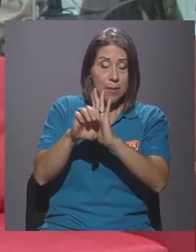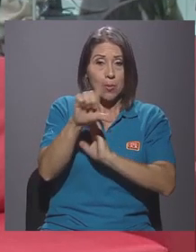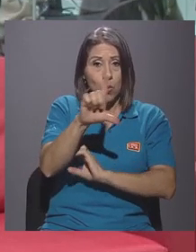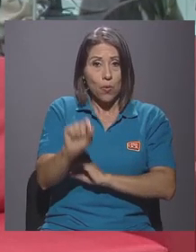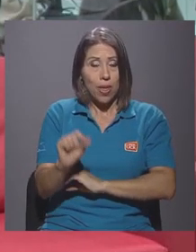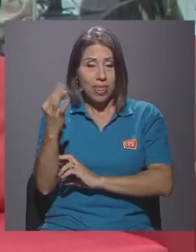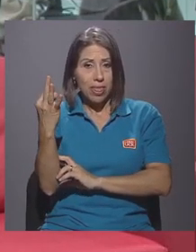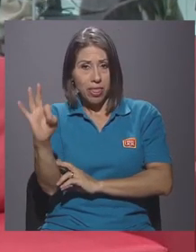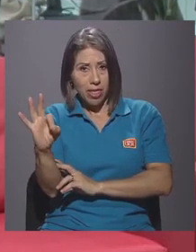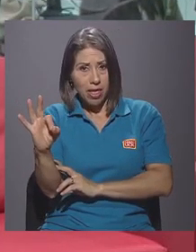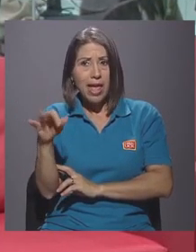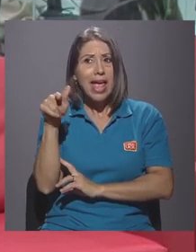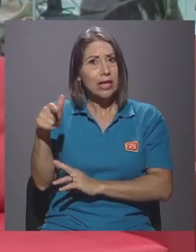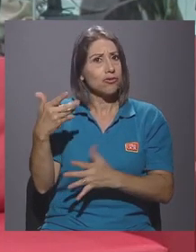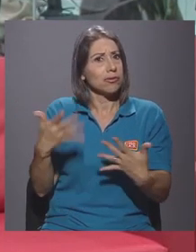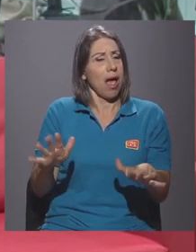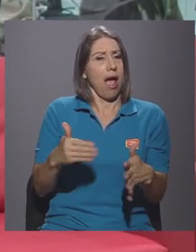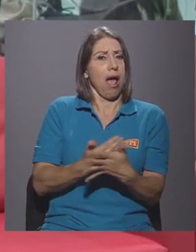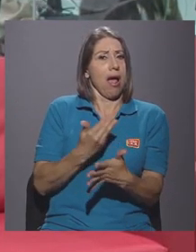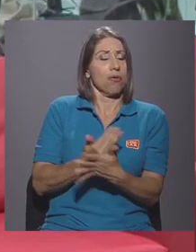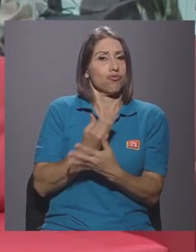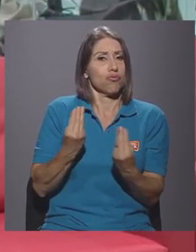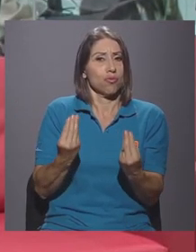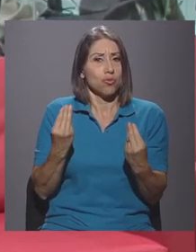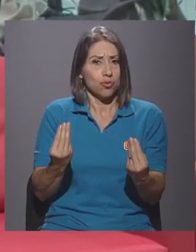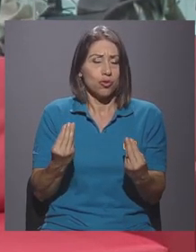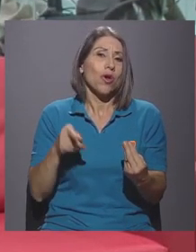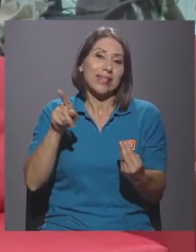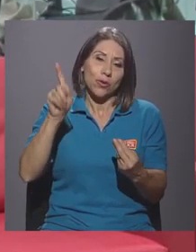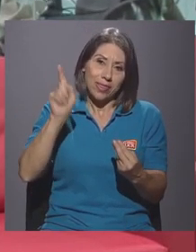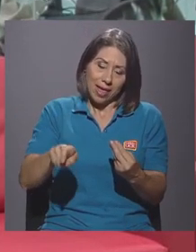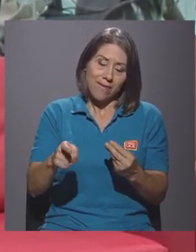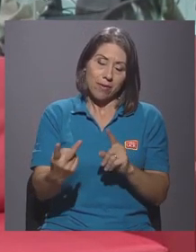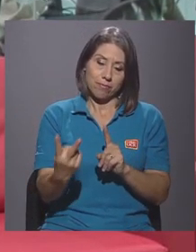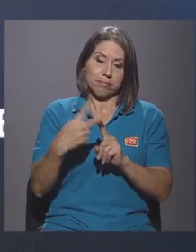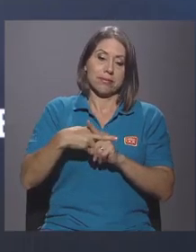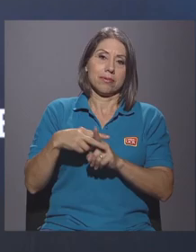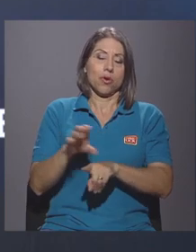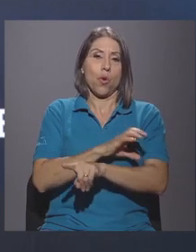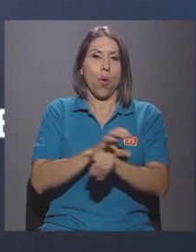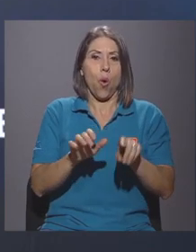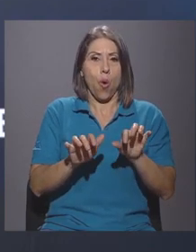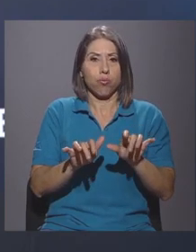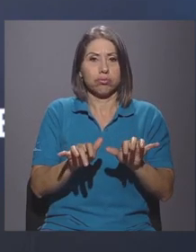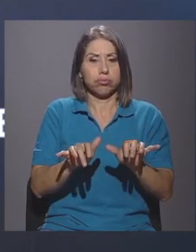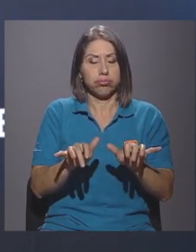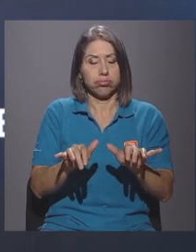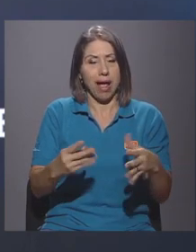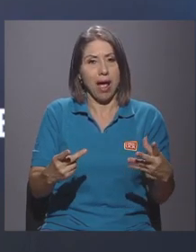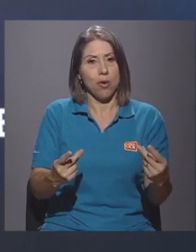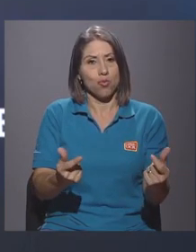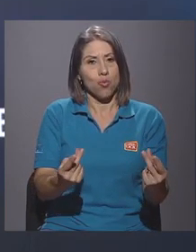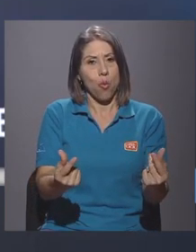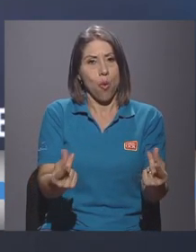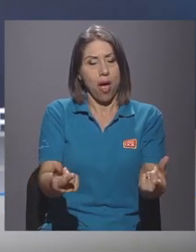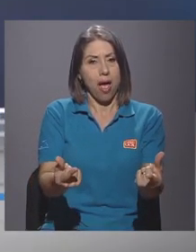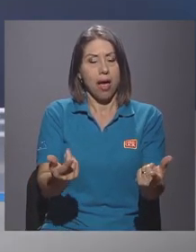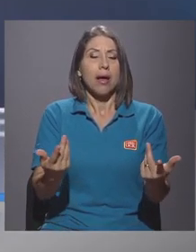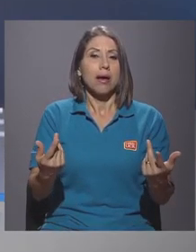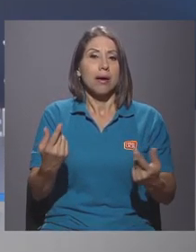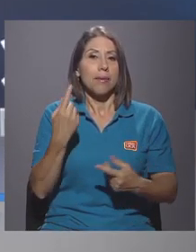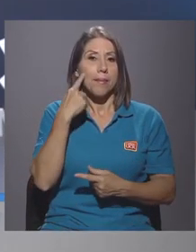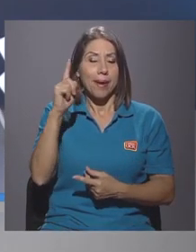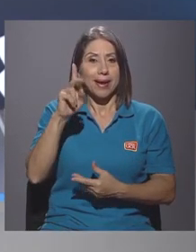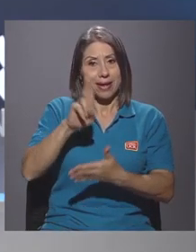este procesamiento de datos que debe ser computarizado, automático. Permite a la universidad, pues,